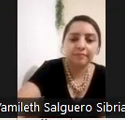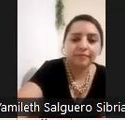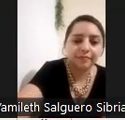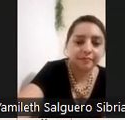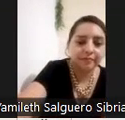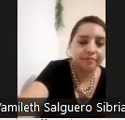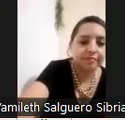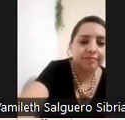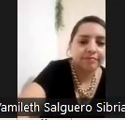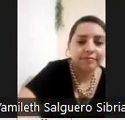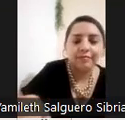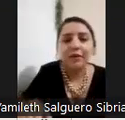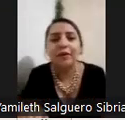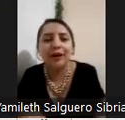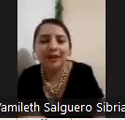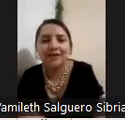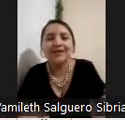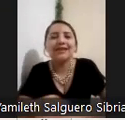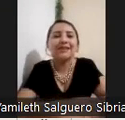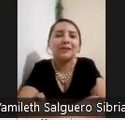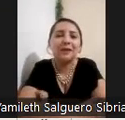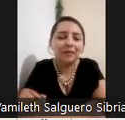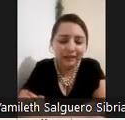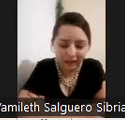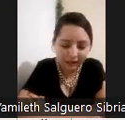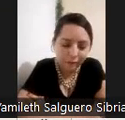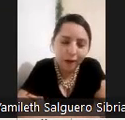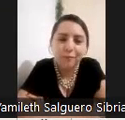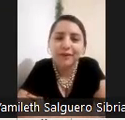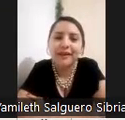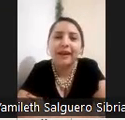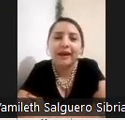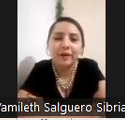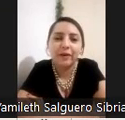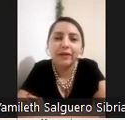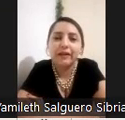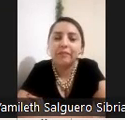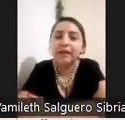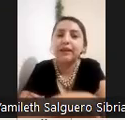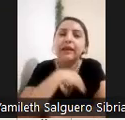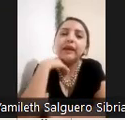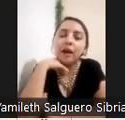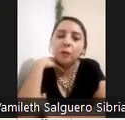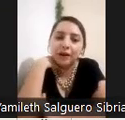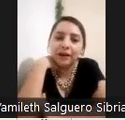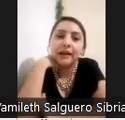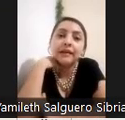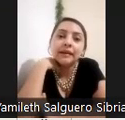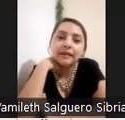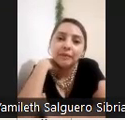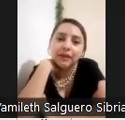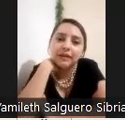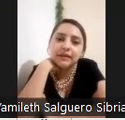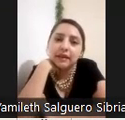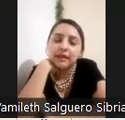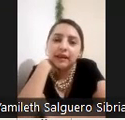palabra Hola buenas noches Solamente un aporte con el tema de las URL